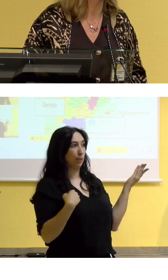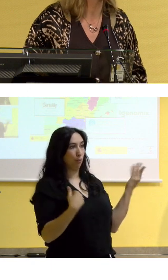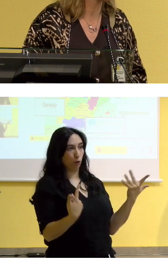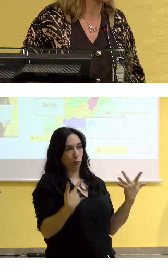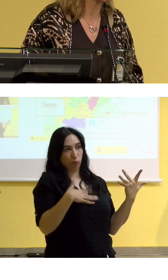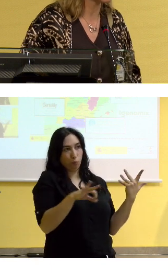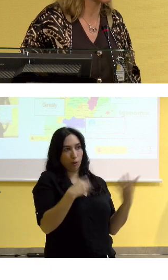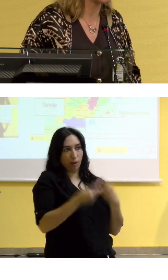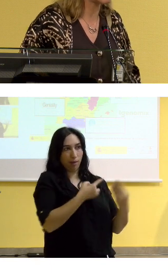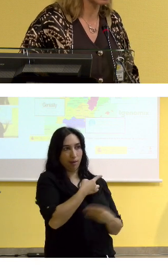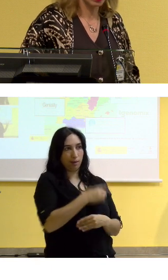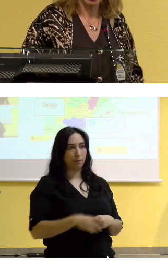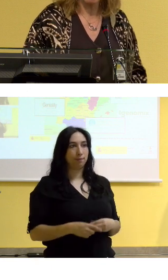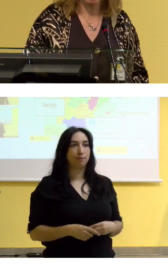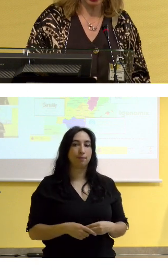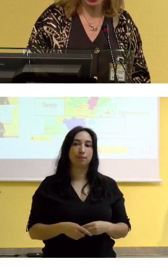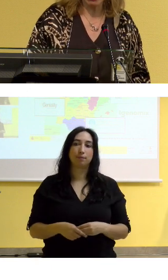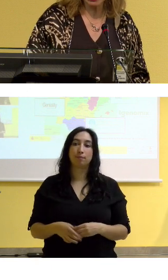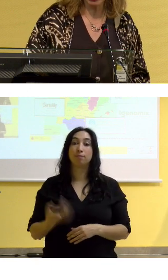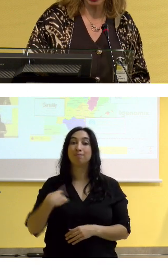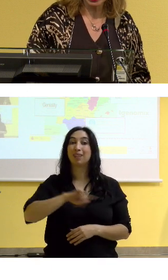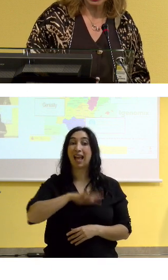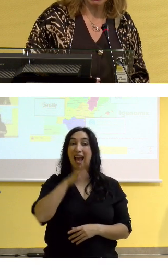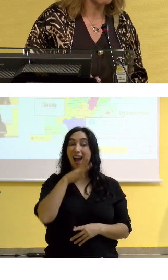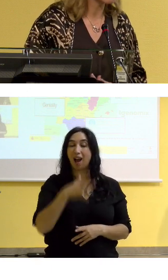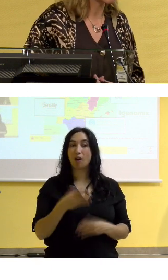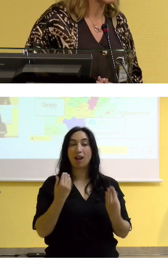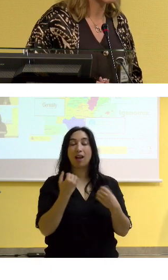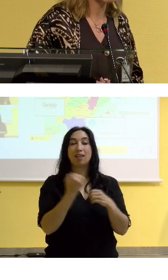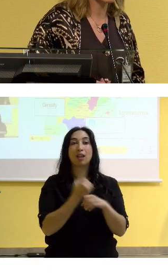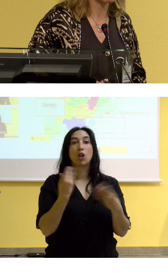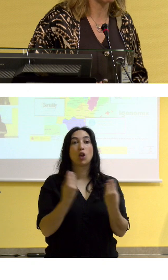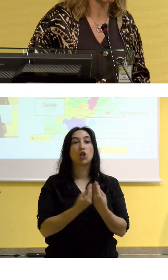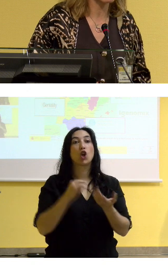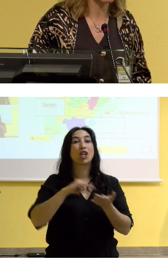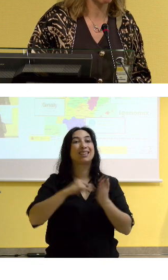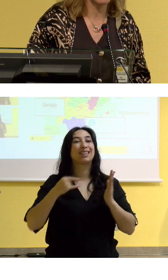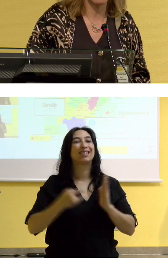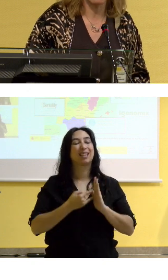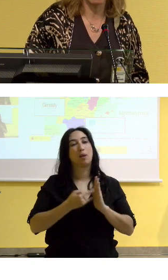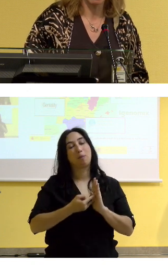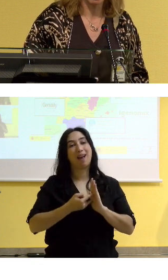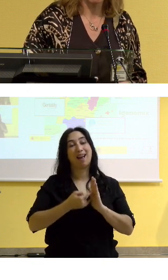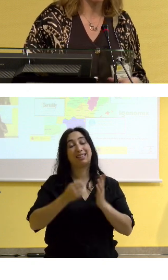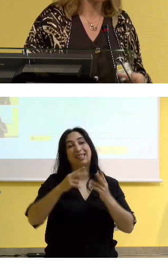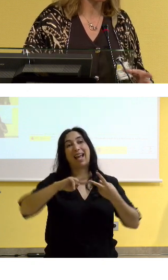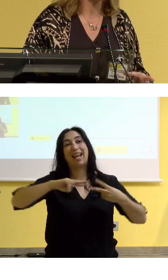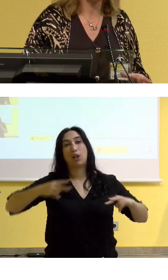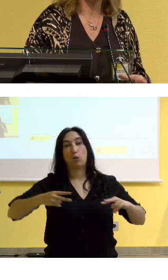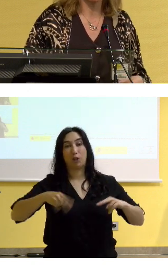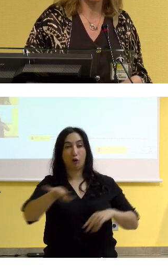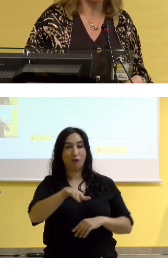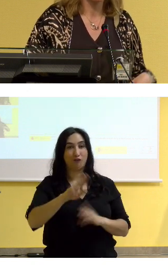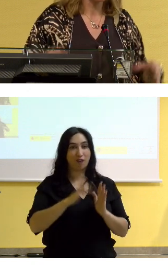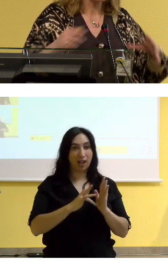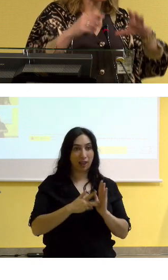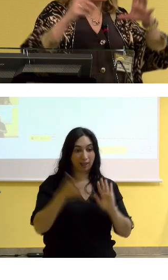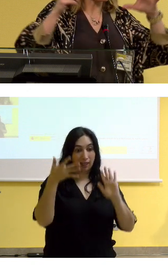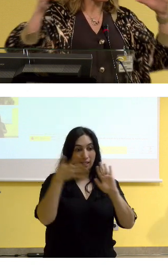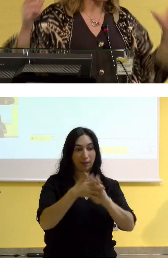a cabo todos estos estudios. Nosotros ahora mismo trabajamos con Sistemas Genómicos, que está en Valencia. Os cuento esto porque hay